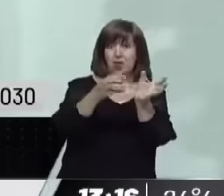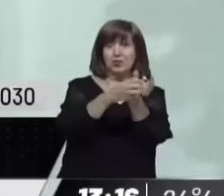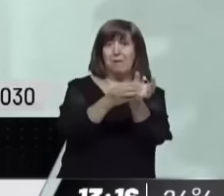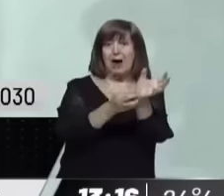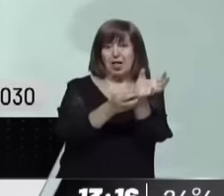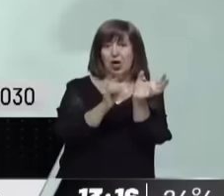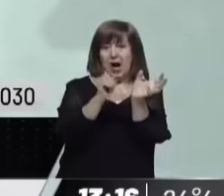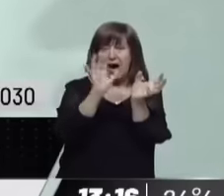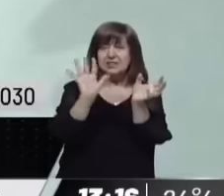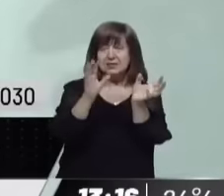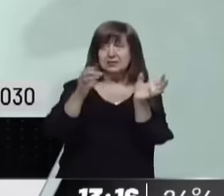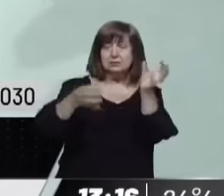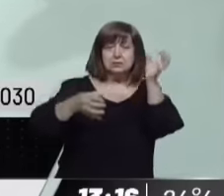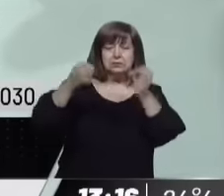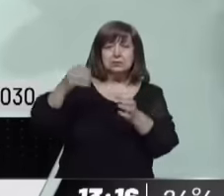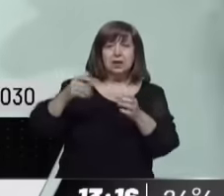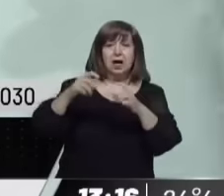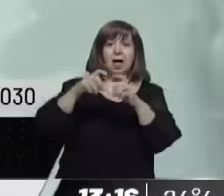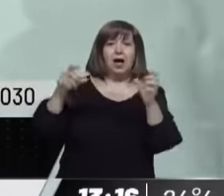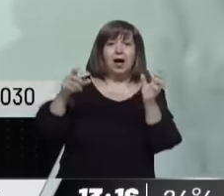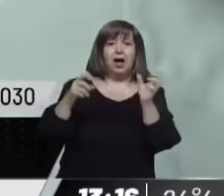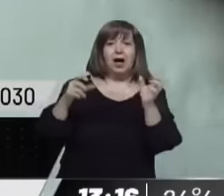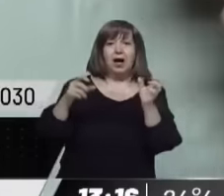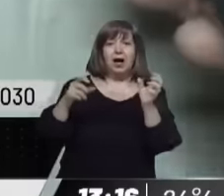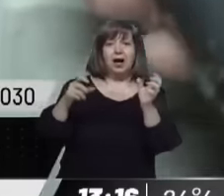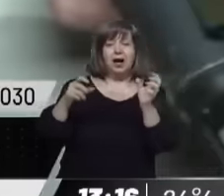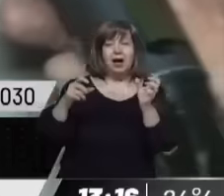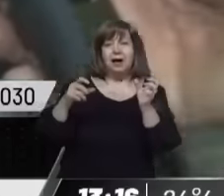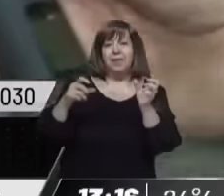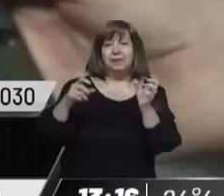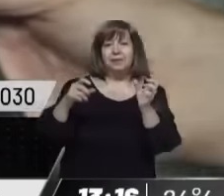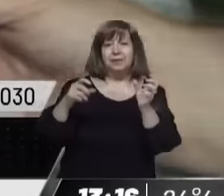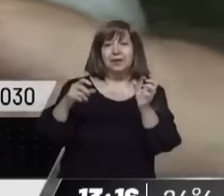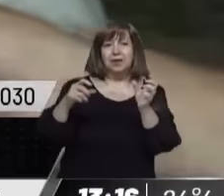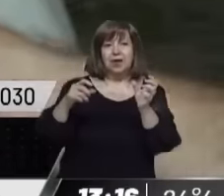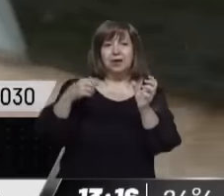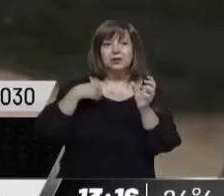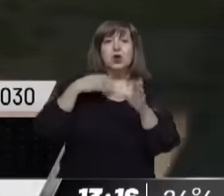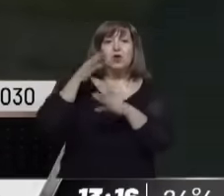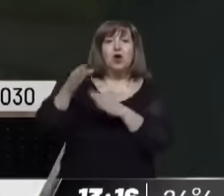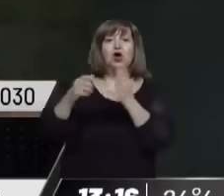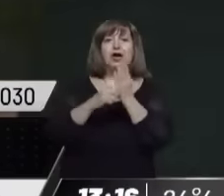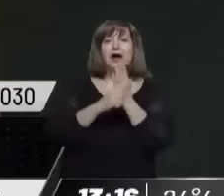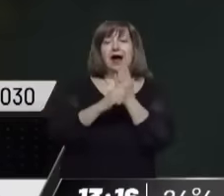y lamentablemente la cámara se nos empezó a llover un poco.